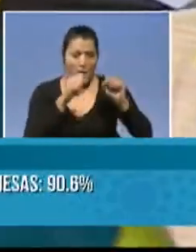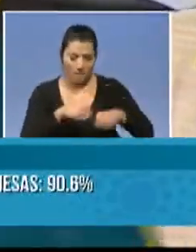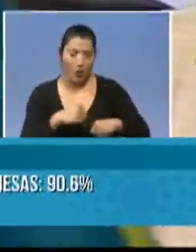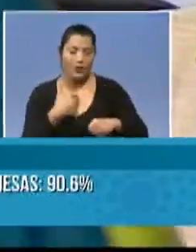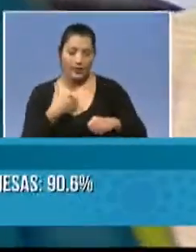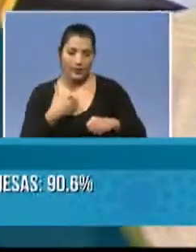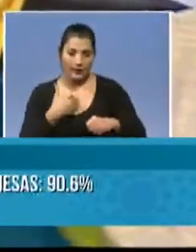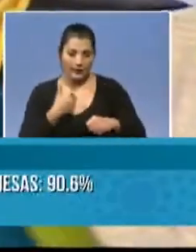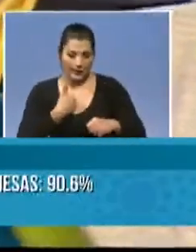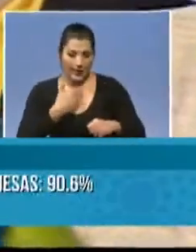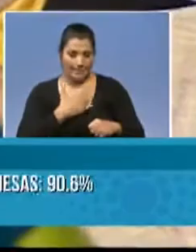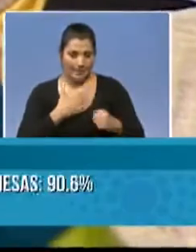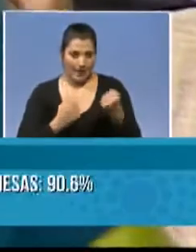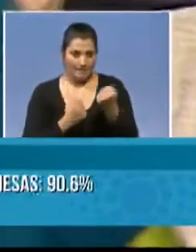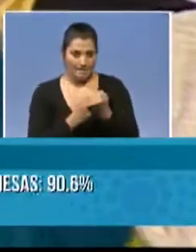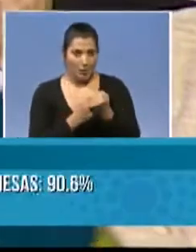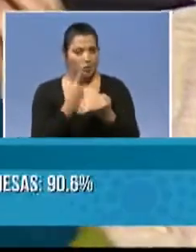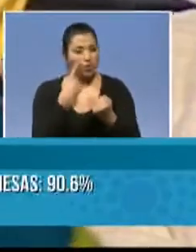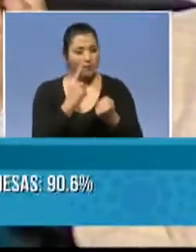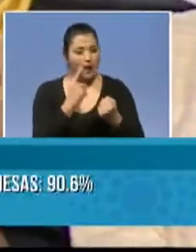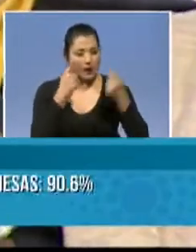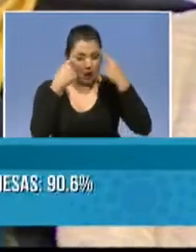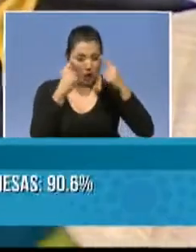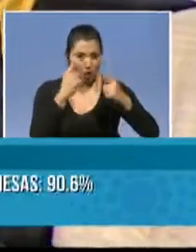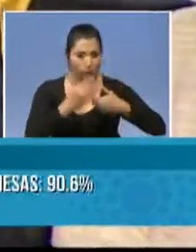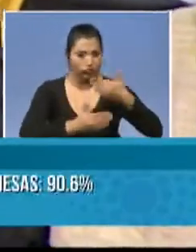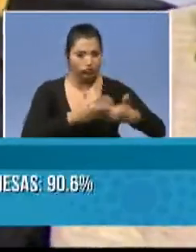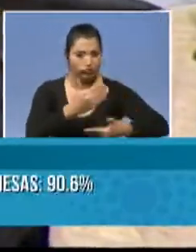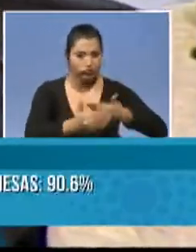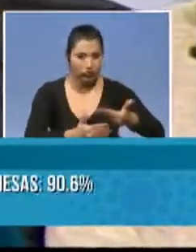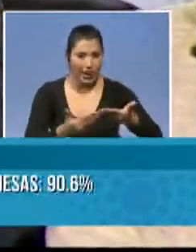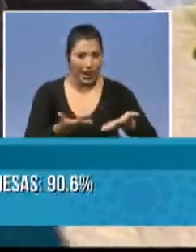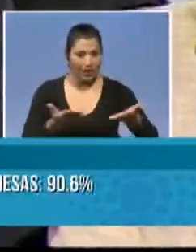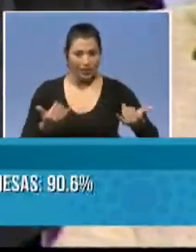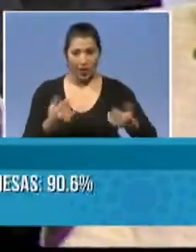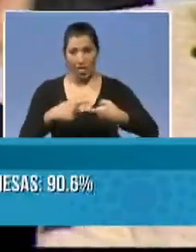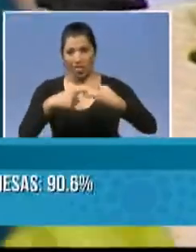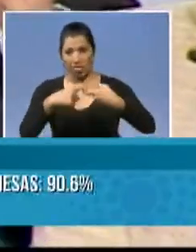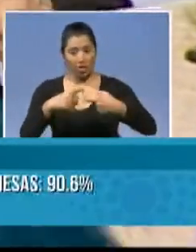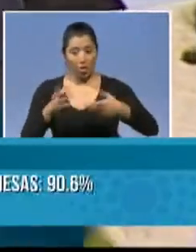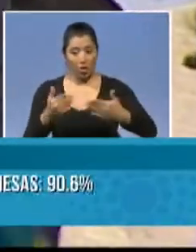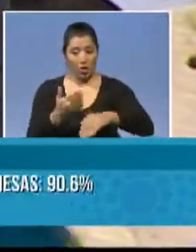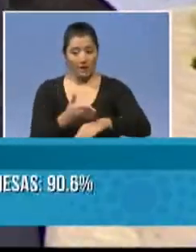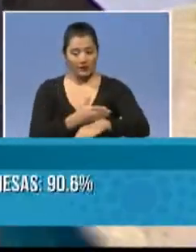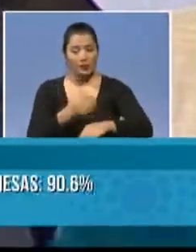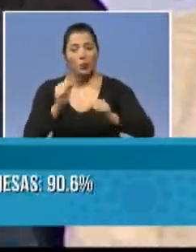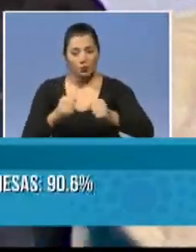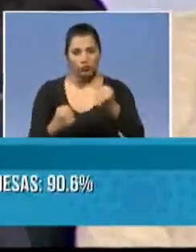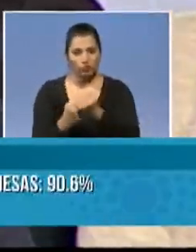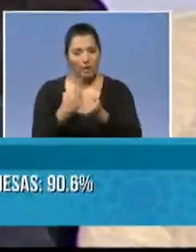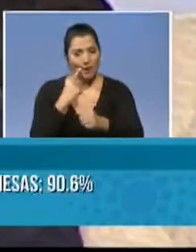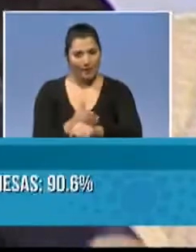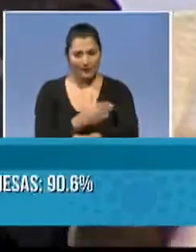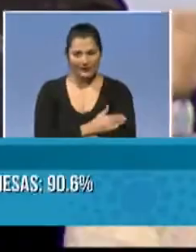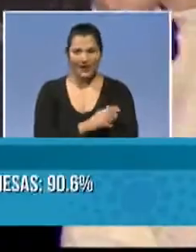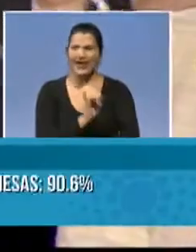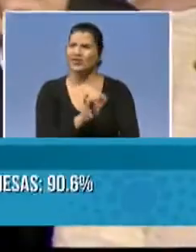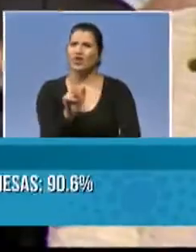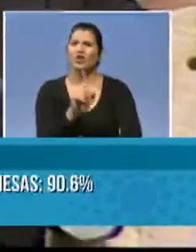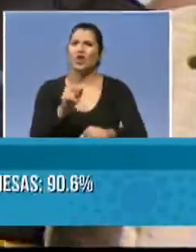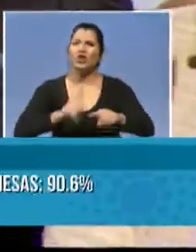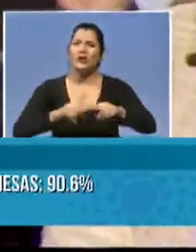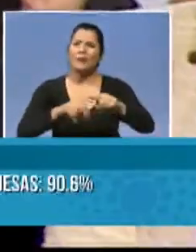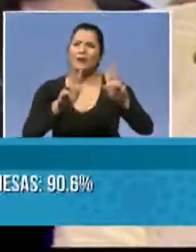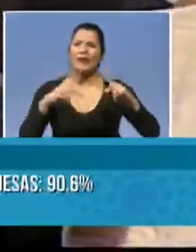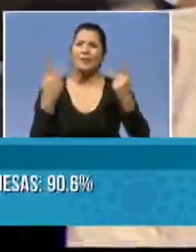con nosotros para hacer caminar las cosas que están estancadas en este país, porque no es un tema de partidos políticos, es